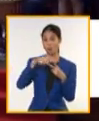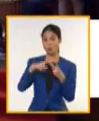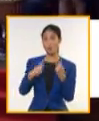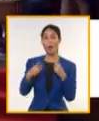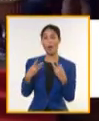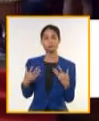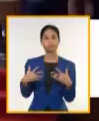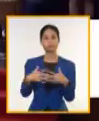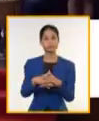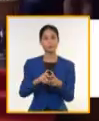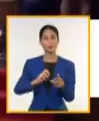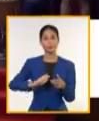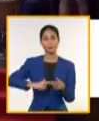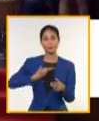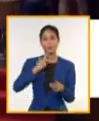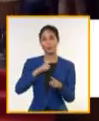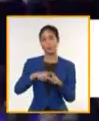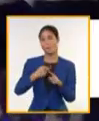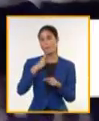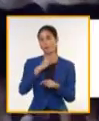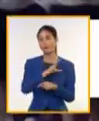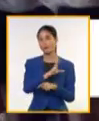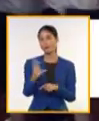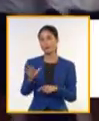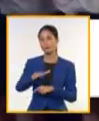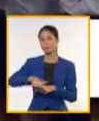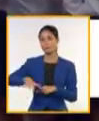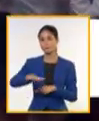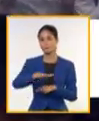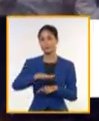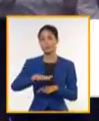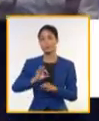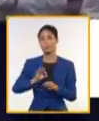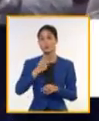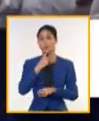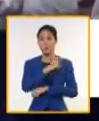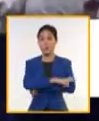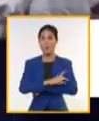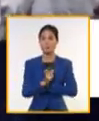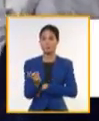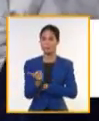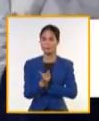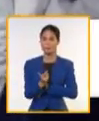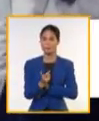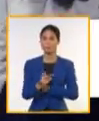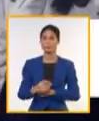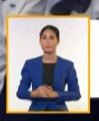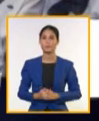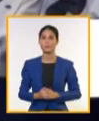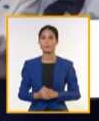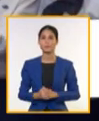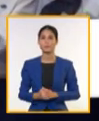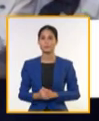la amistad y la solidaridad entre los pueblos chinos y cubanos.